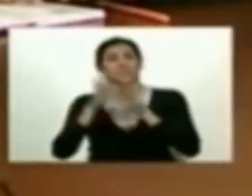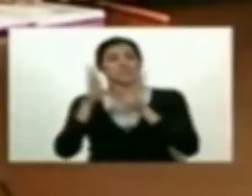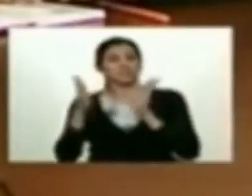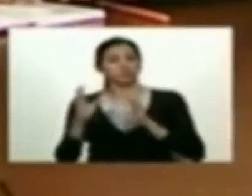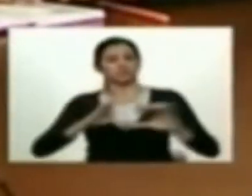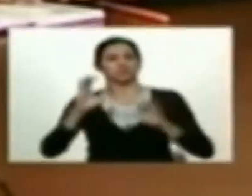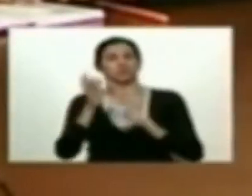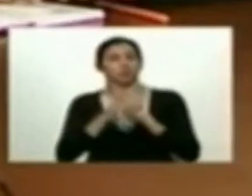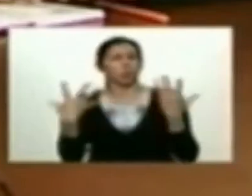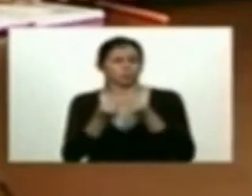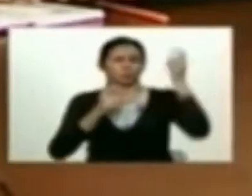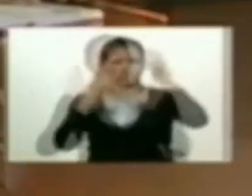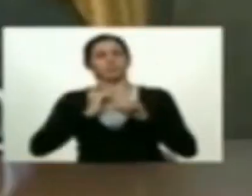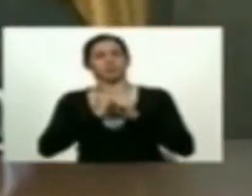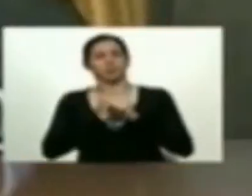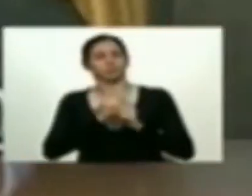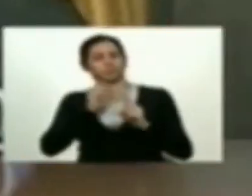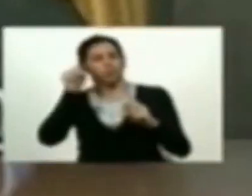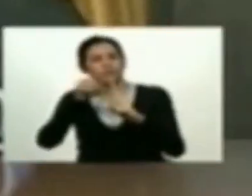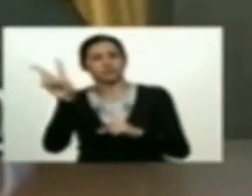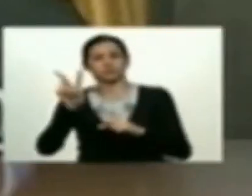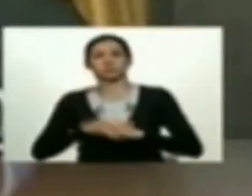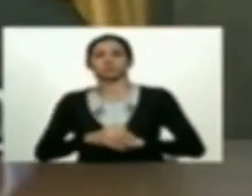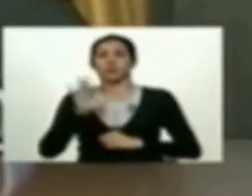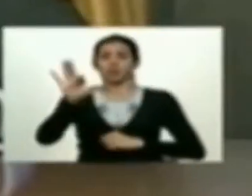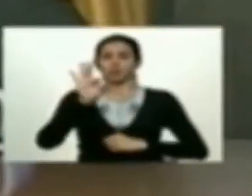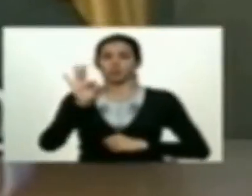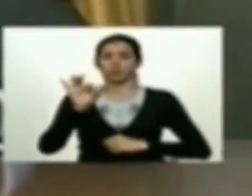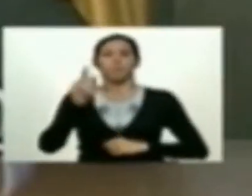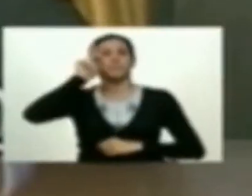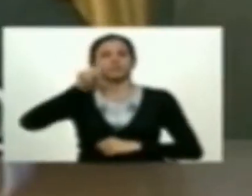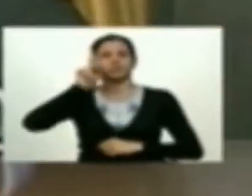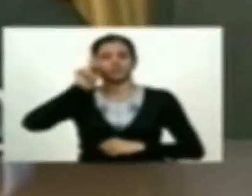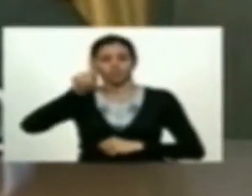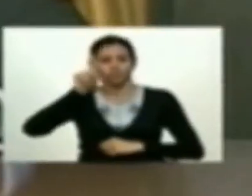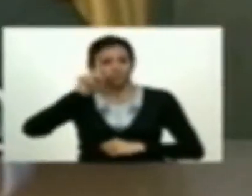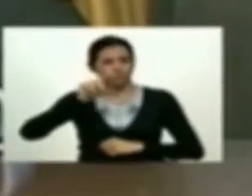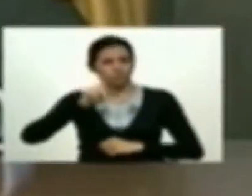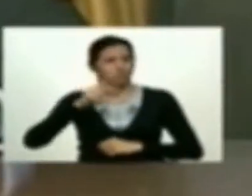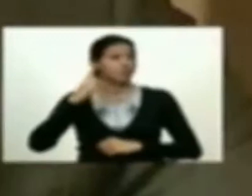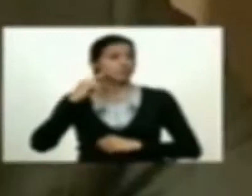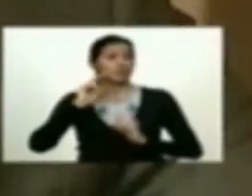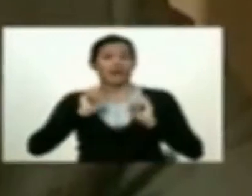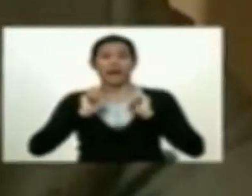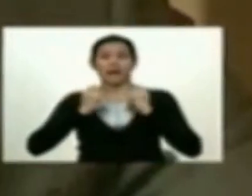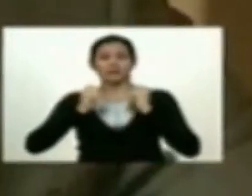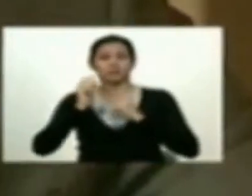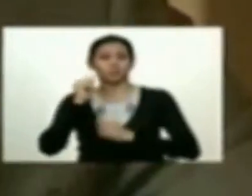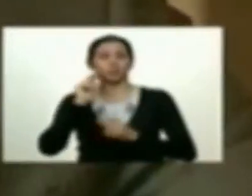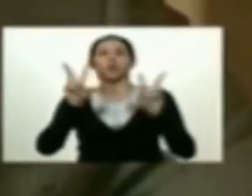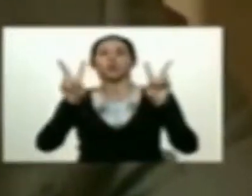collar entre los nombramientos destaca el de aristóbulo iztúris lo que llaman un zorro viejo de la política como